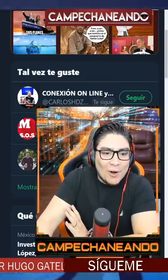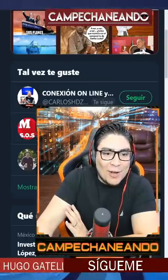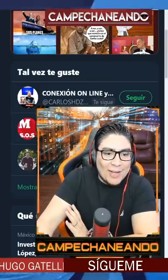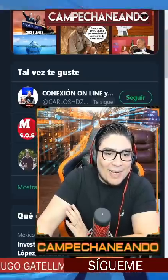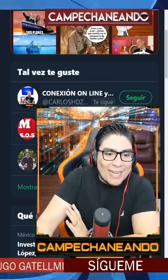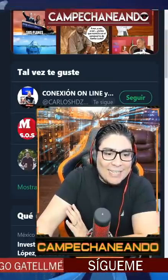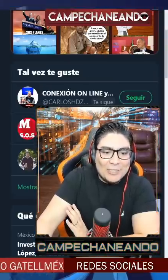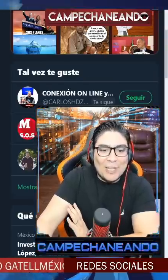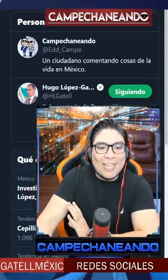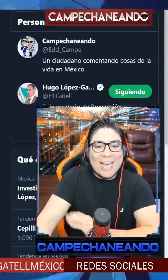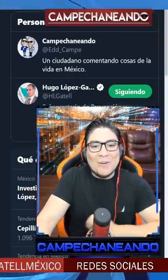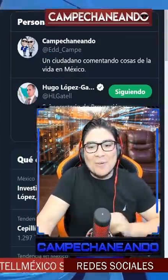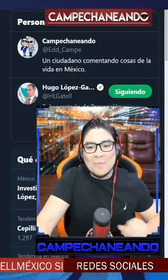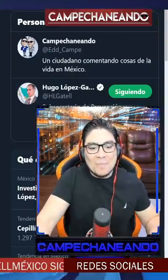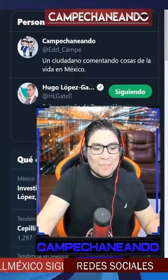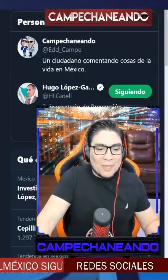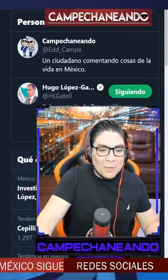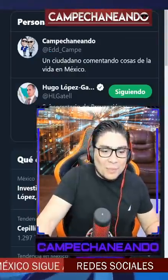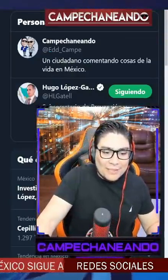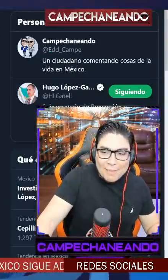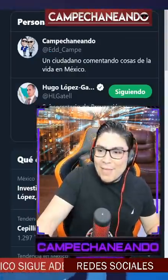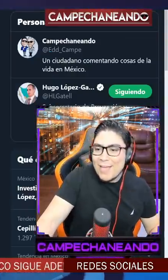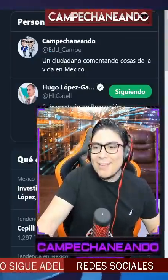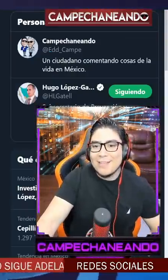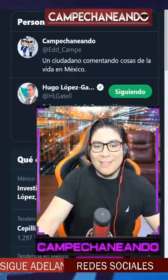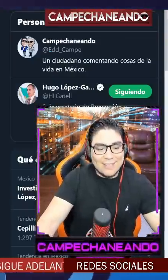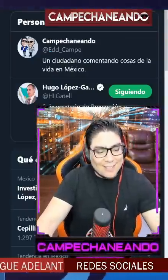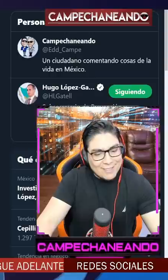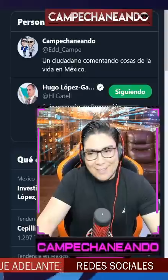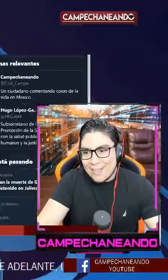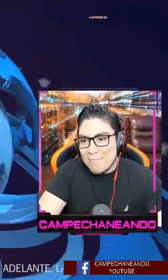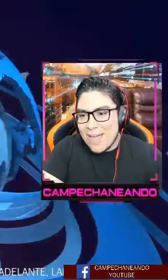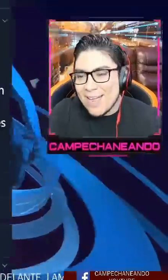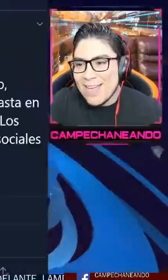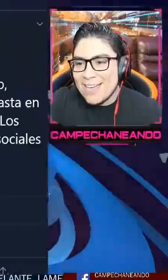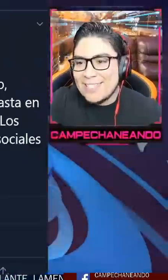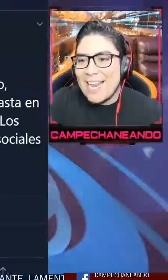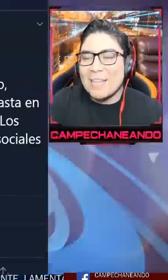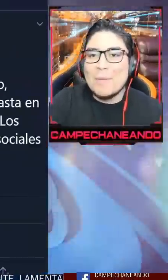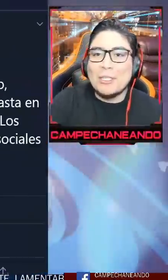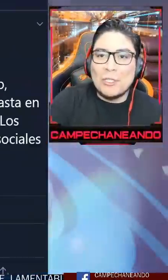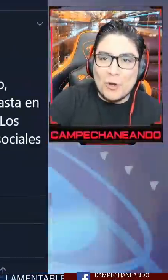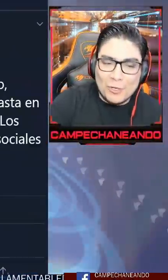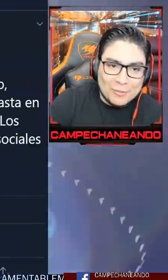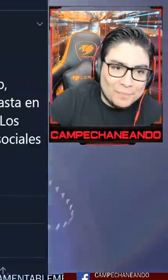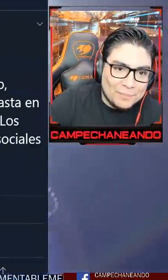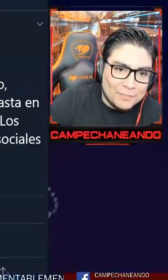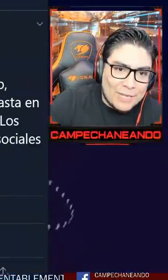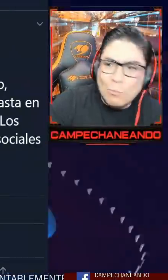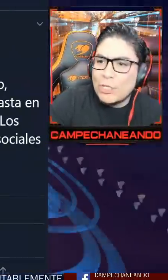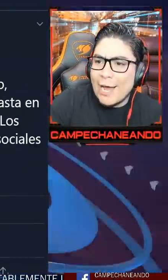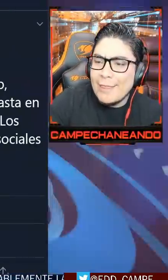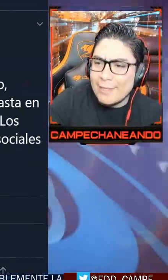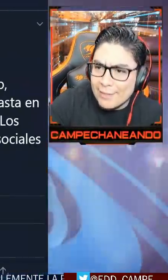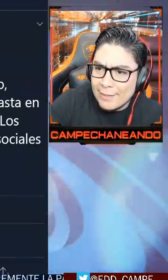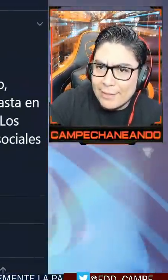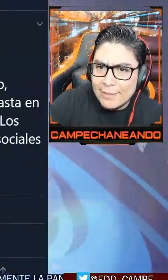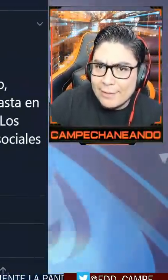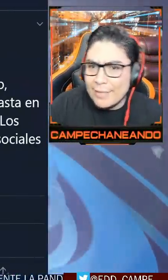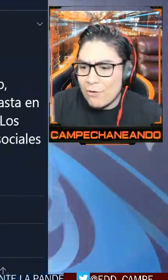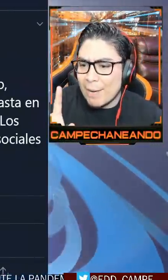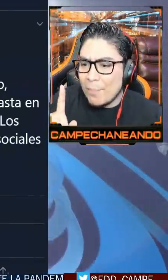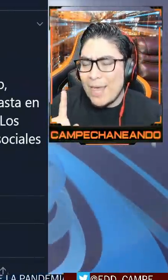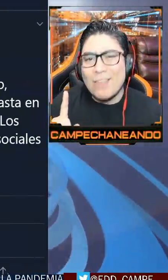luego el ciudadano pues también también se le advirtió a mucha gente